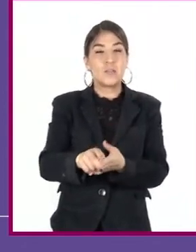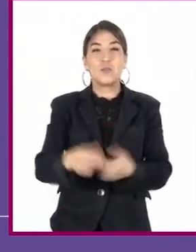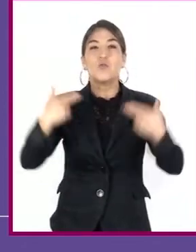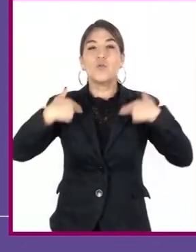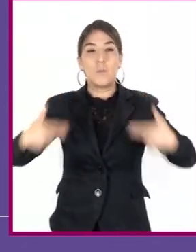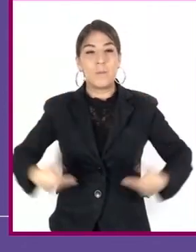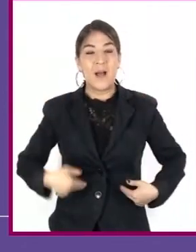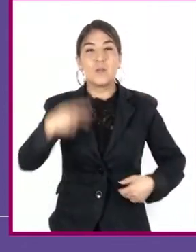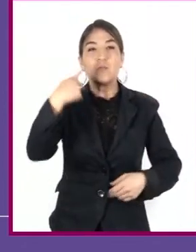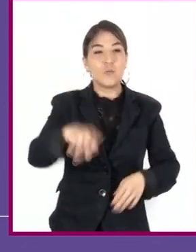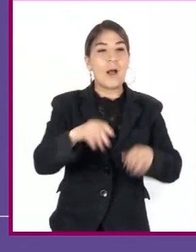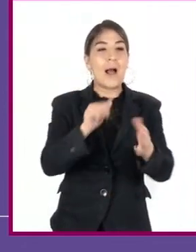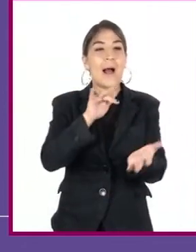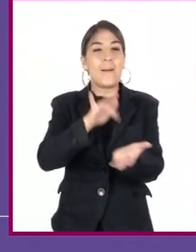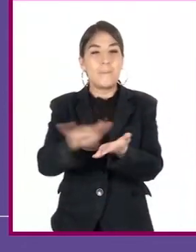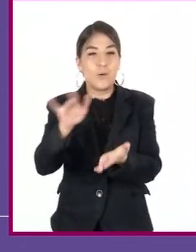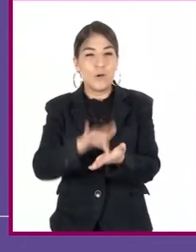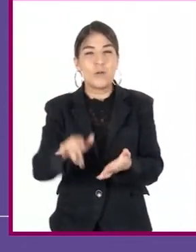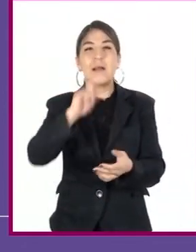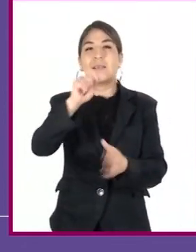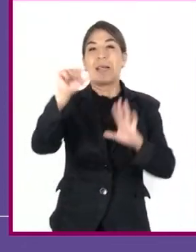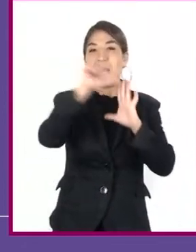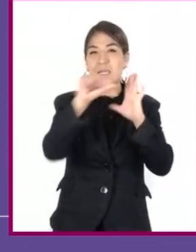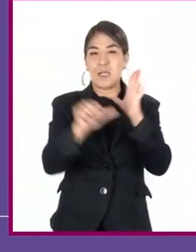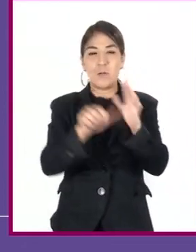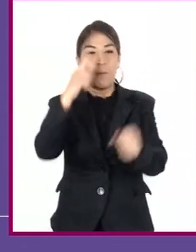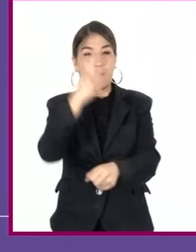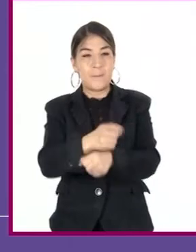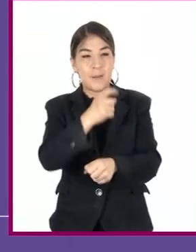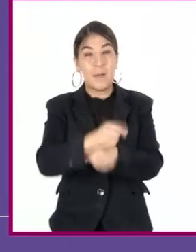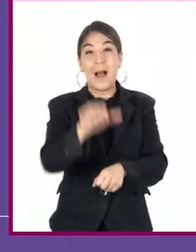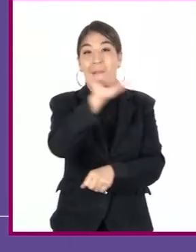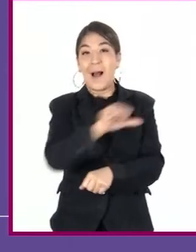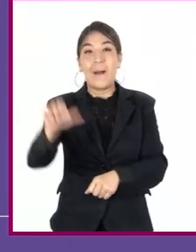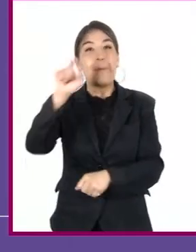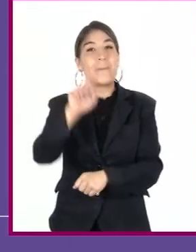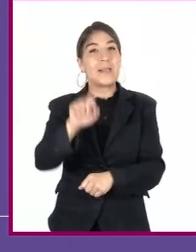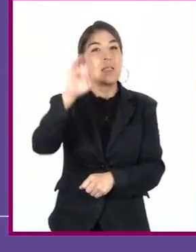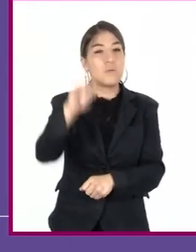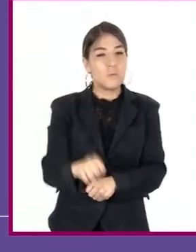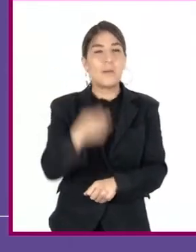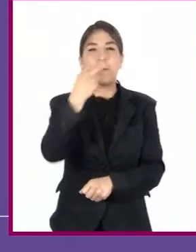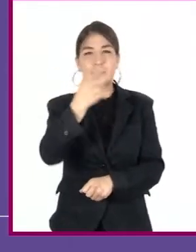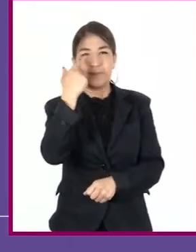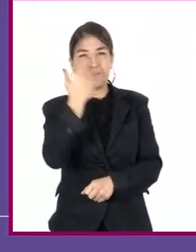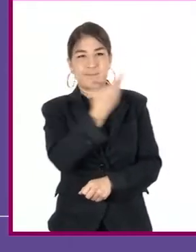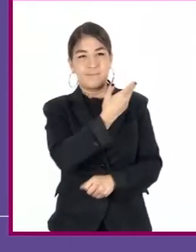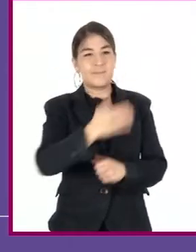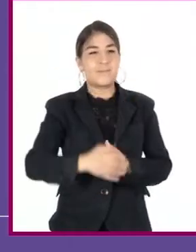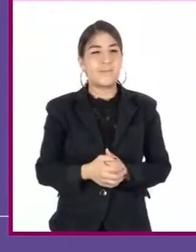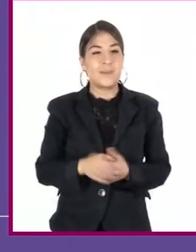sus garantías, que va de los artículos 1 al 29, estos son algunos.